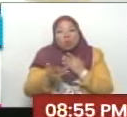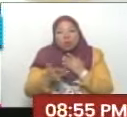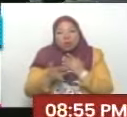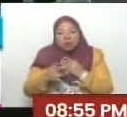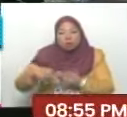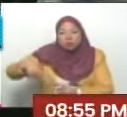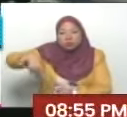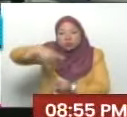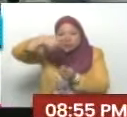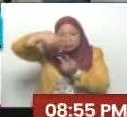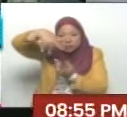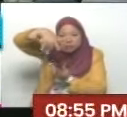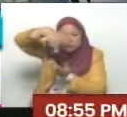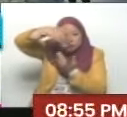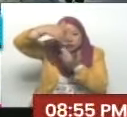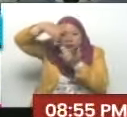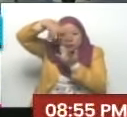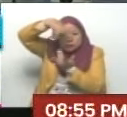espacial hoy.